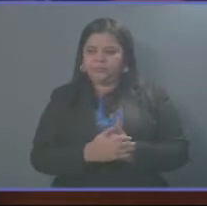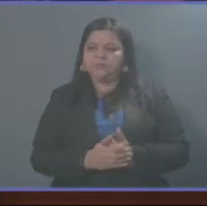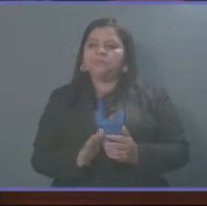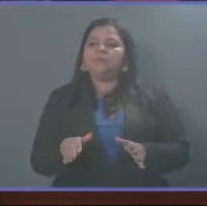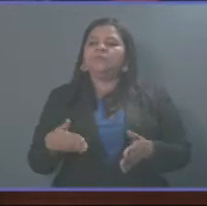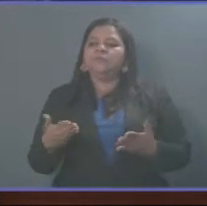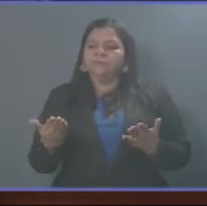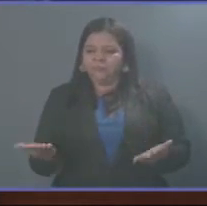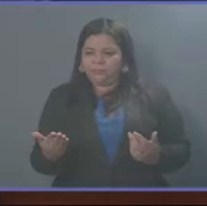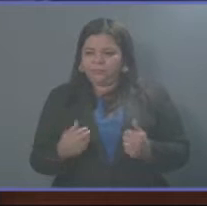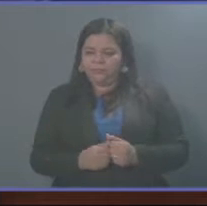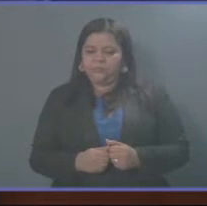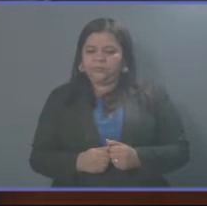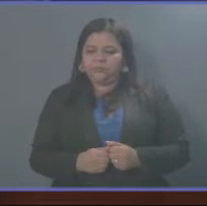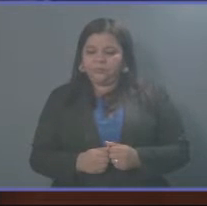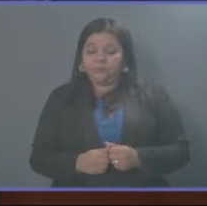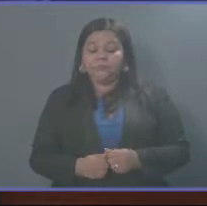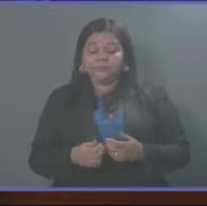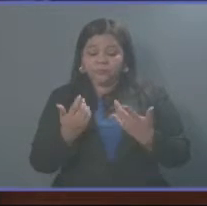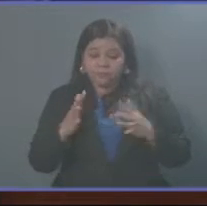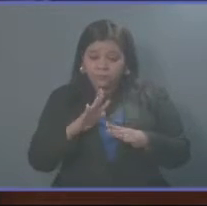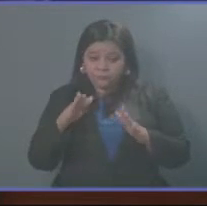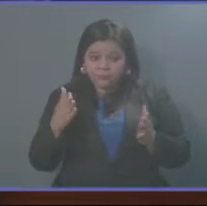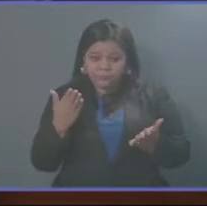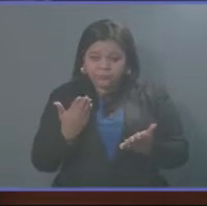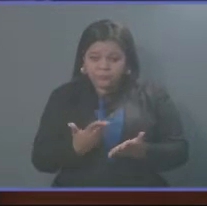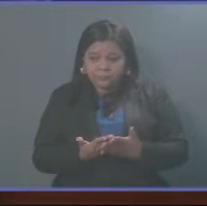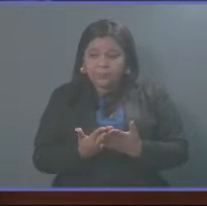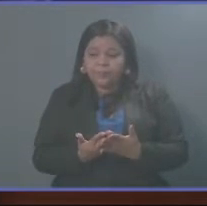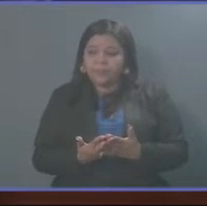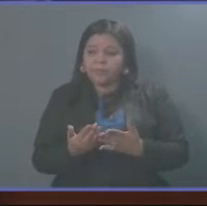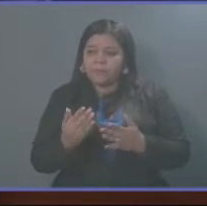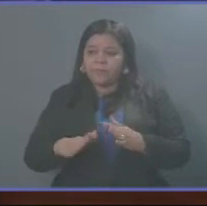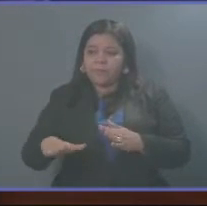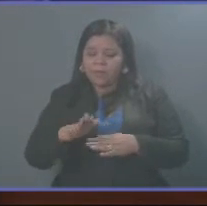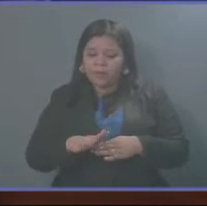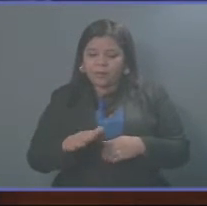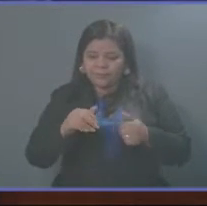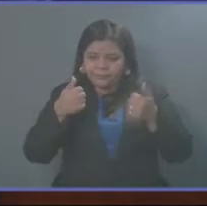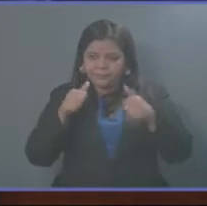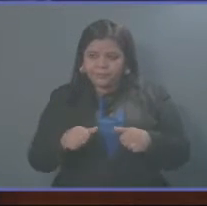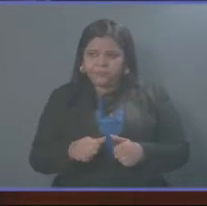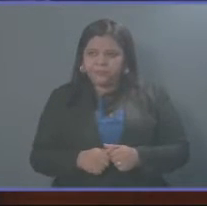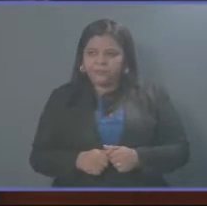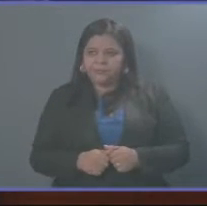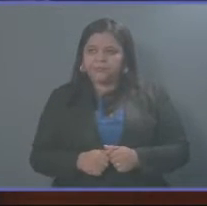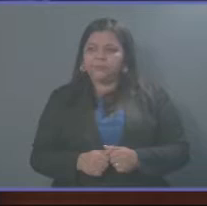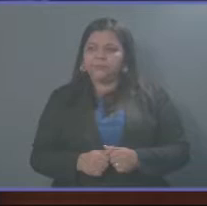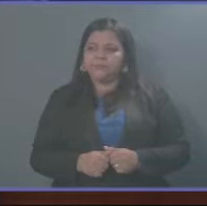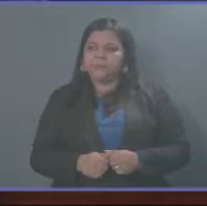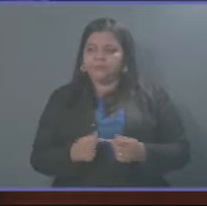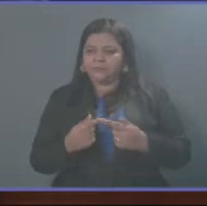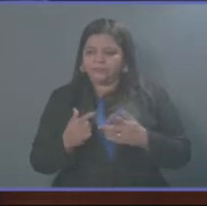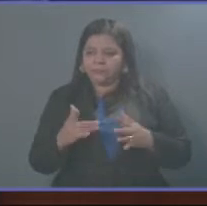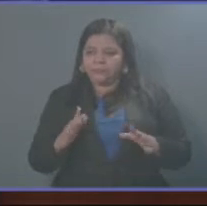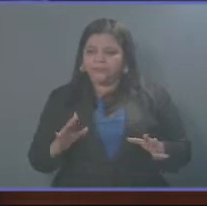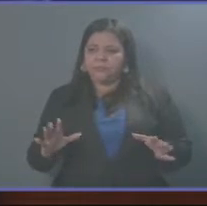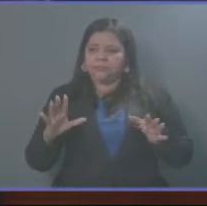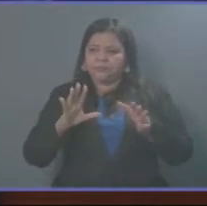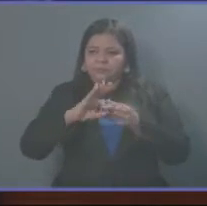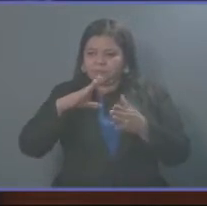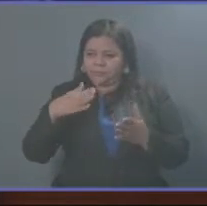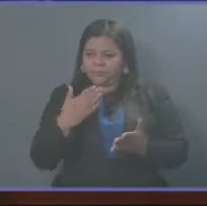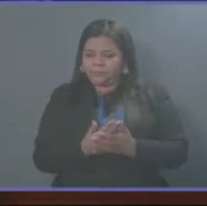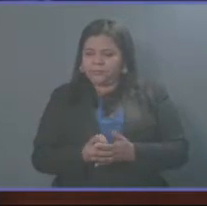de transferir recursos entre asignaciones presupuestarias del ramo de Justicia y Seguridad Pública y el ramo de Hacienda.